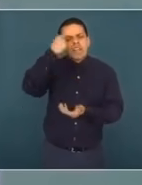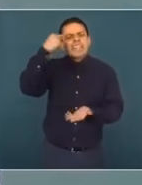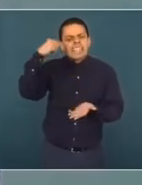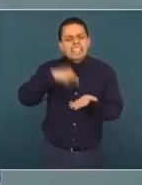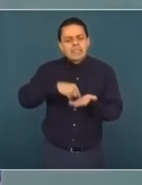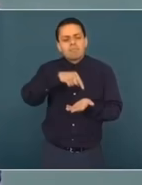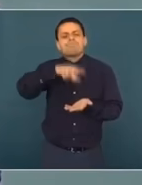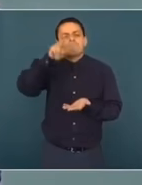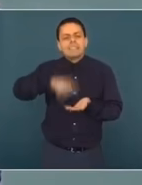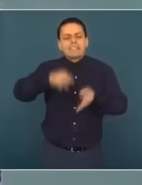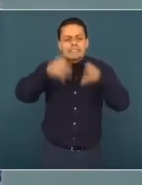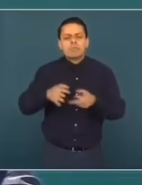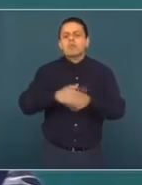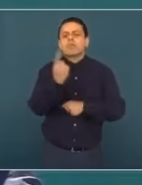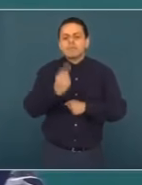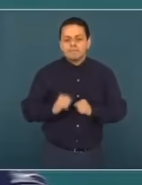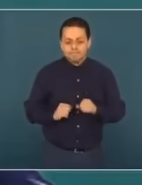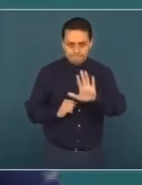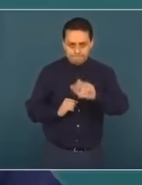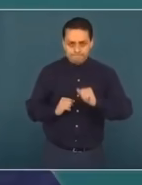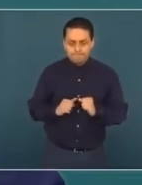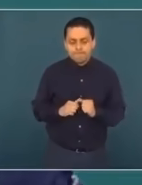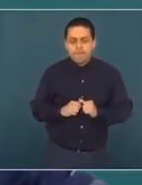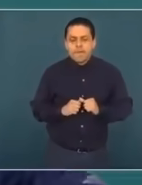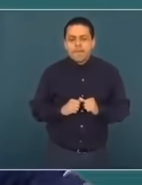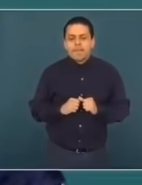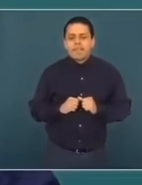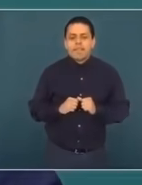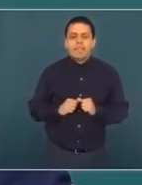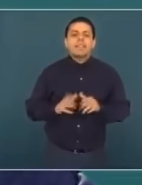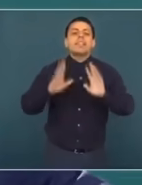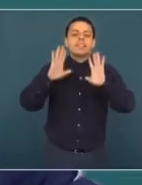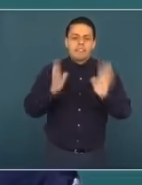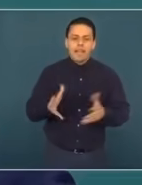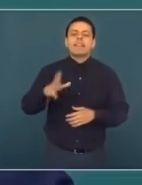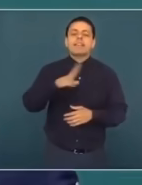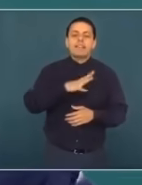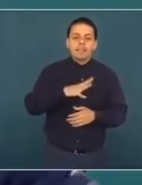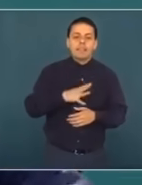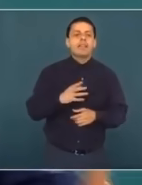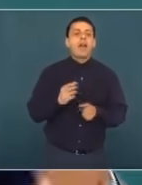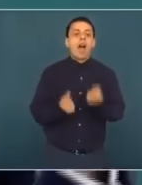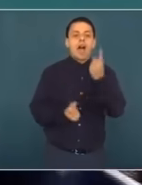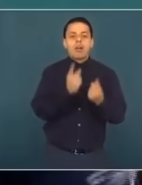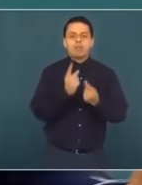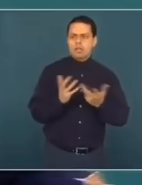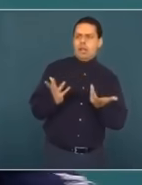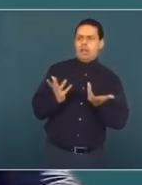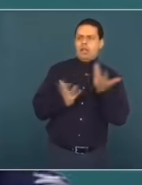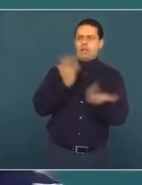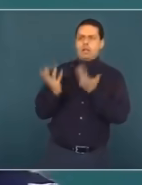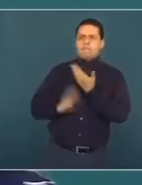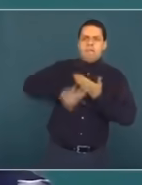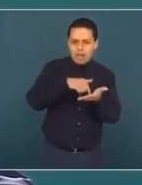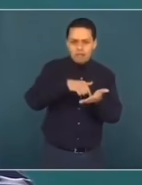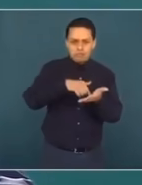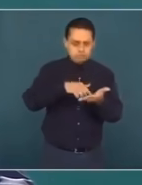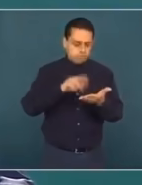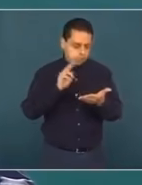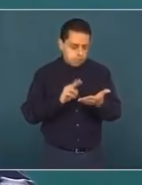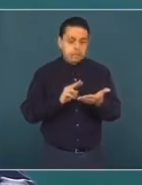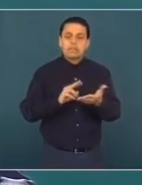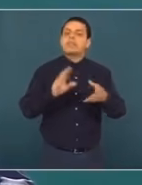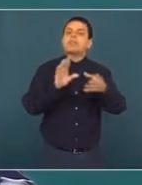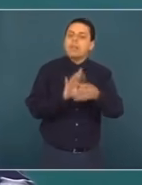apócrifo? Porque ya han reaccionado muchos de los involucrados.